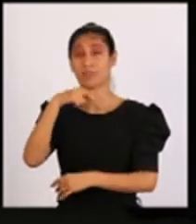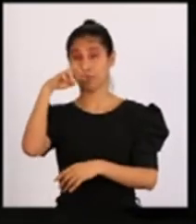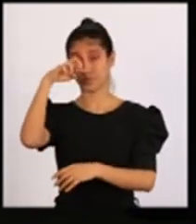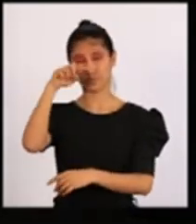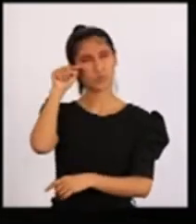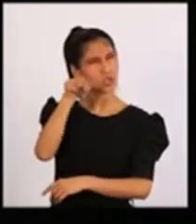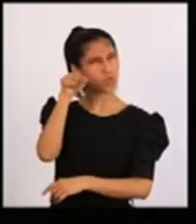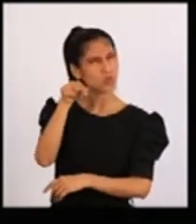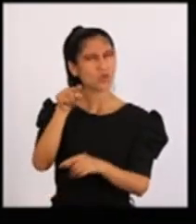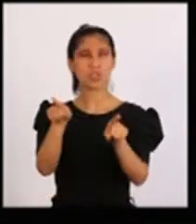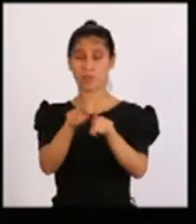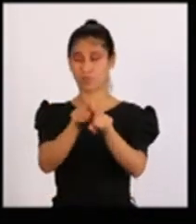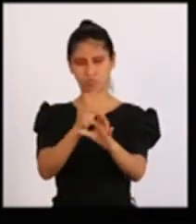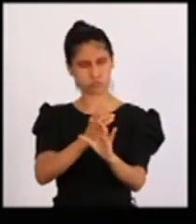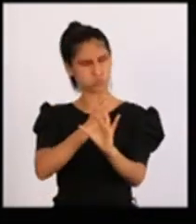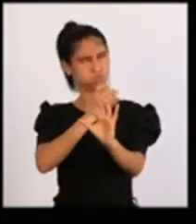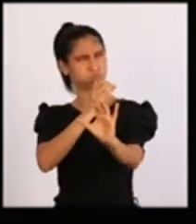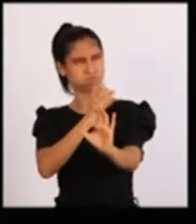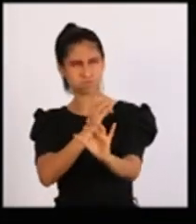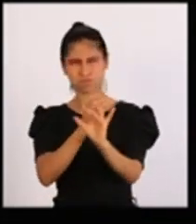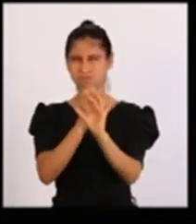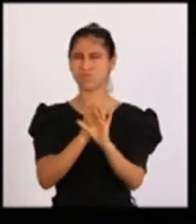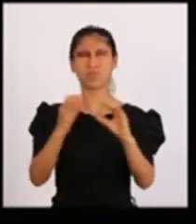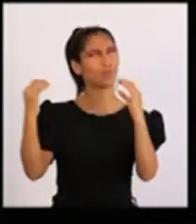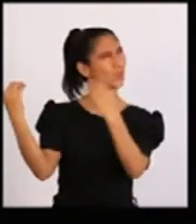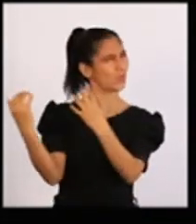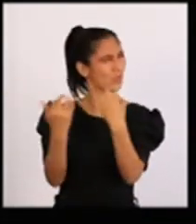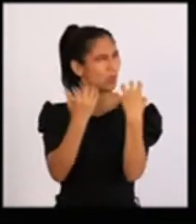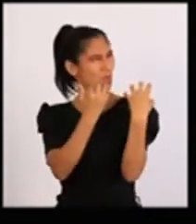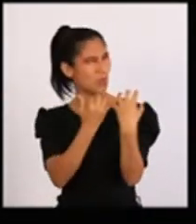arpa, un violín, comincí.